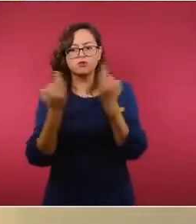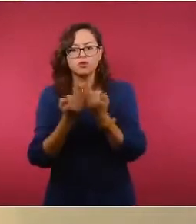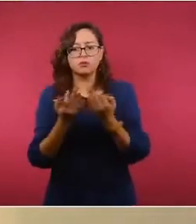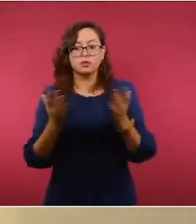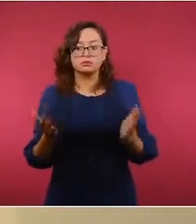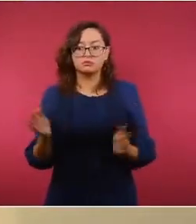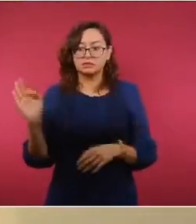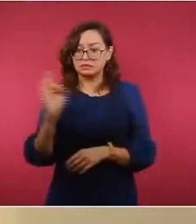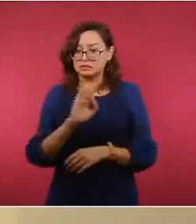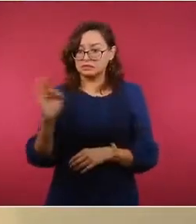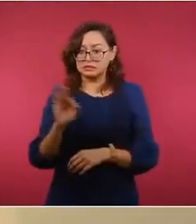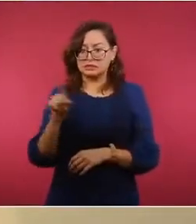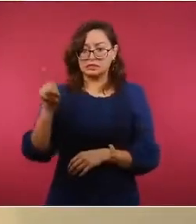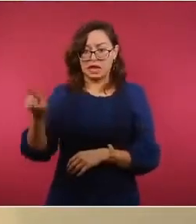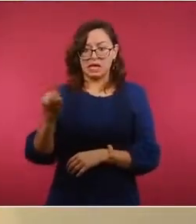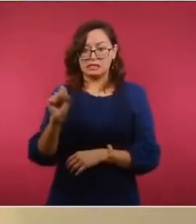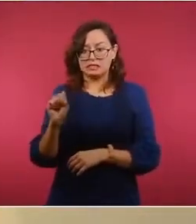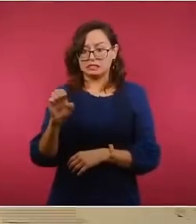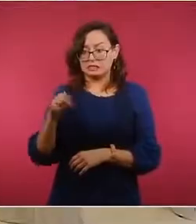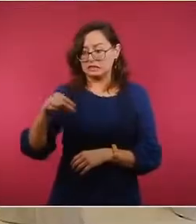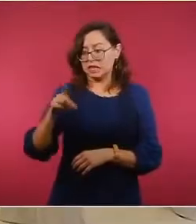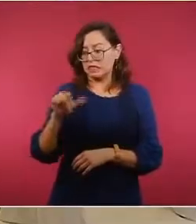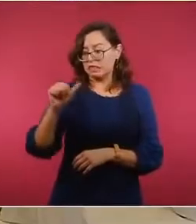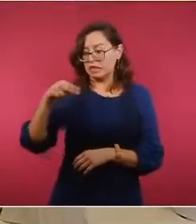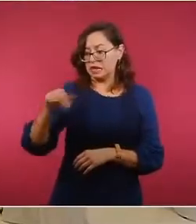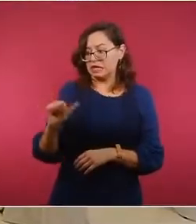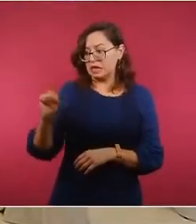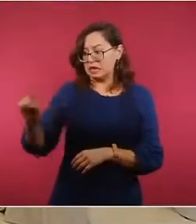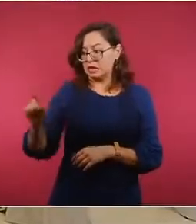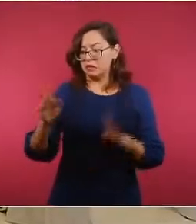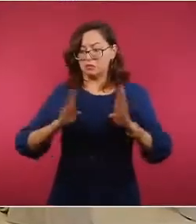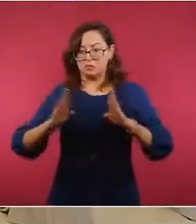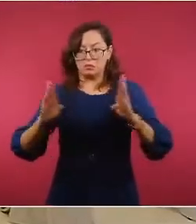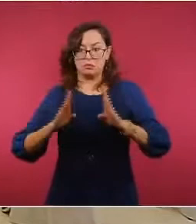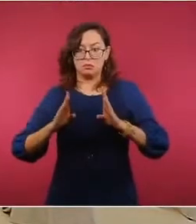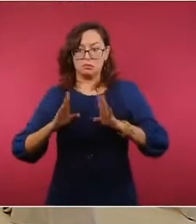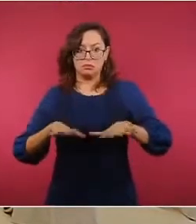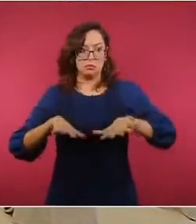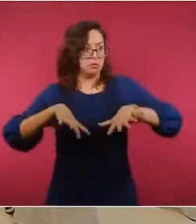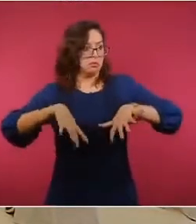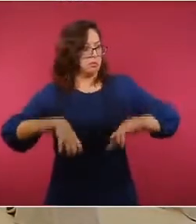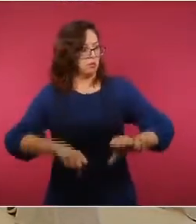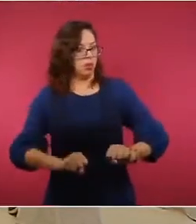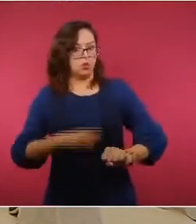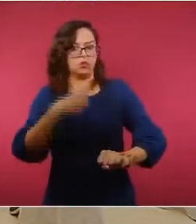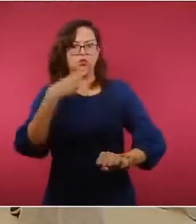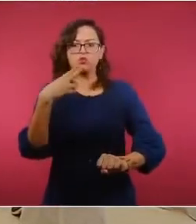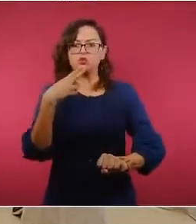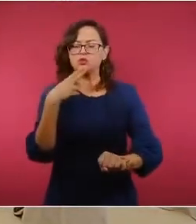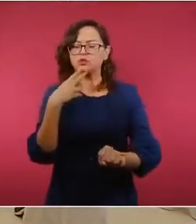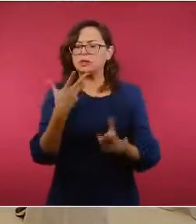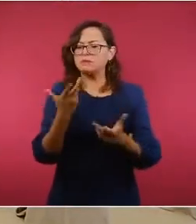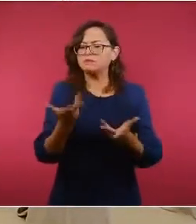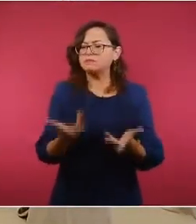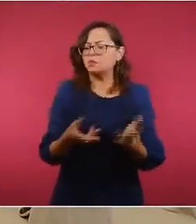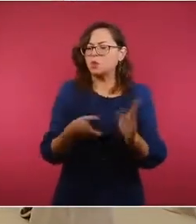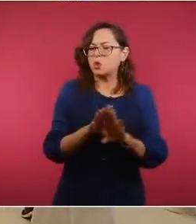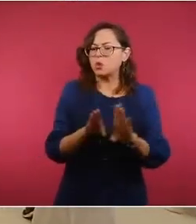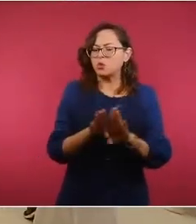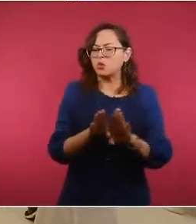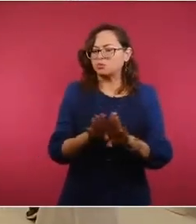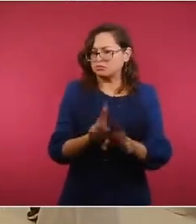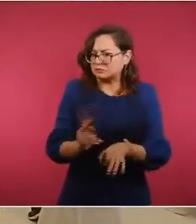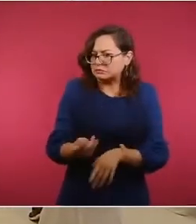Fuerza Aérea, que bueno, es donde se pudiera estar haciendo el uso completo. Preguntarle eso